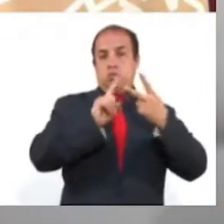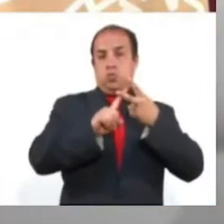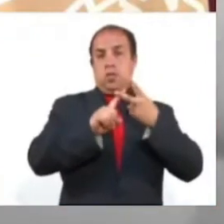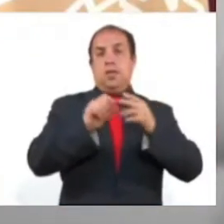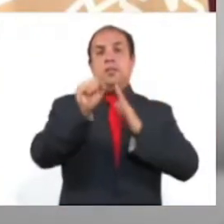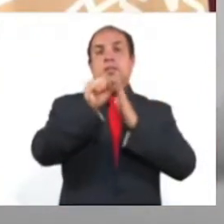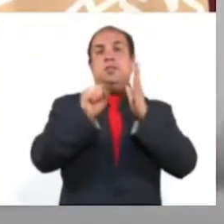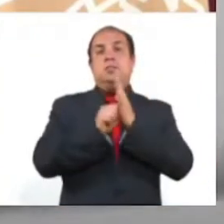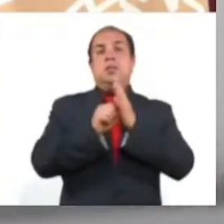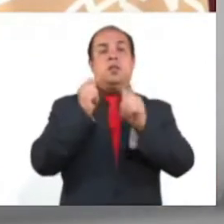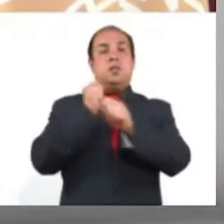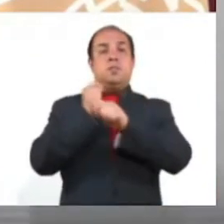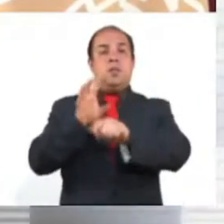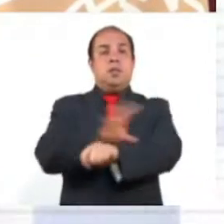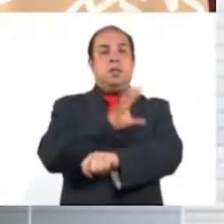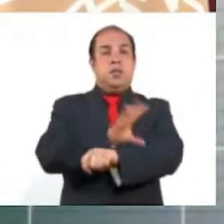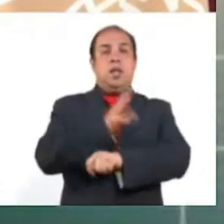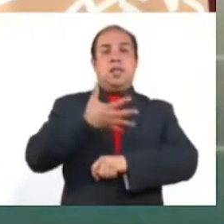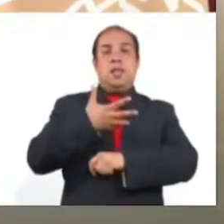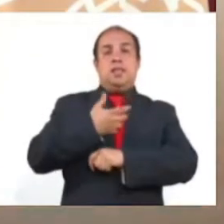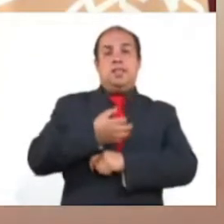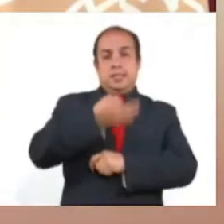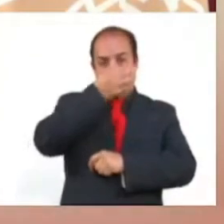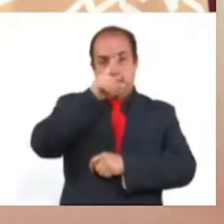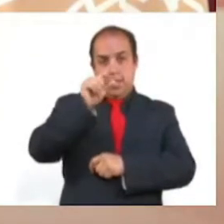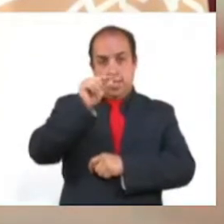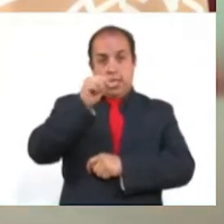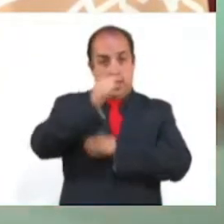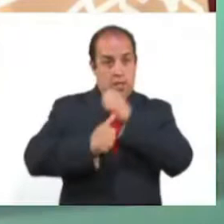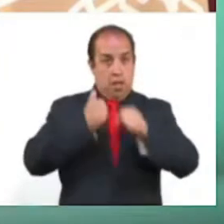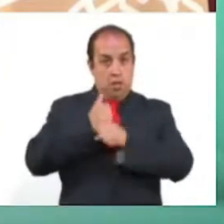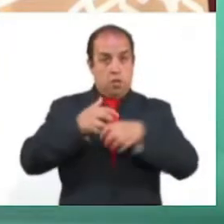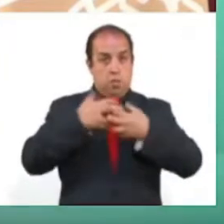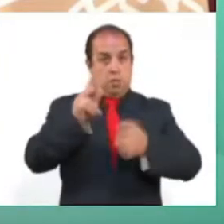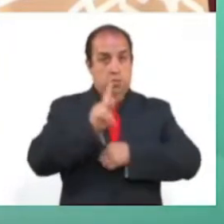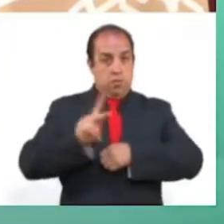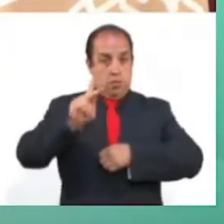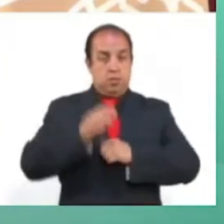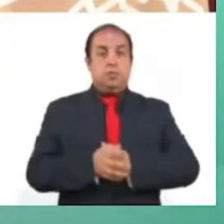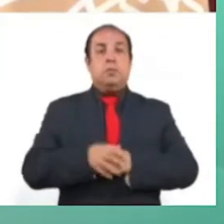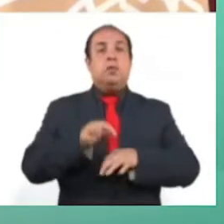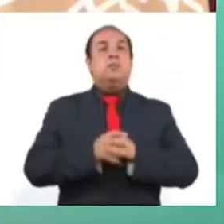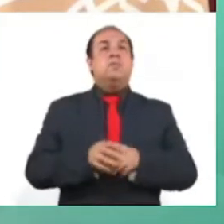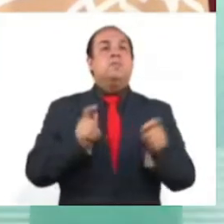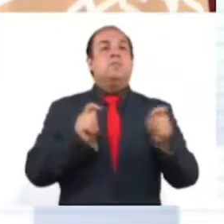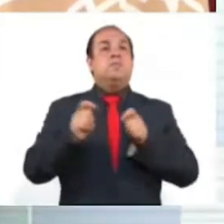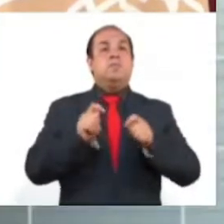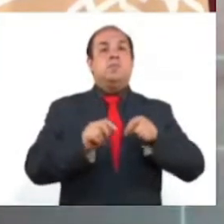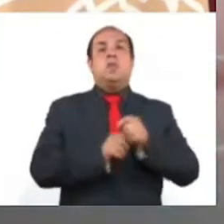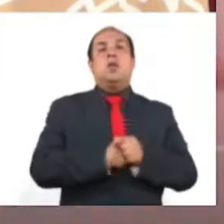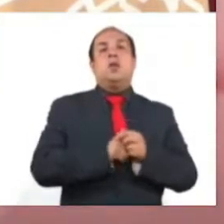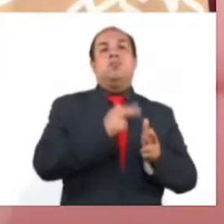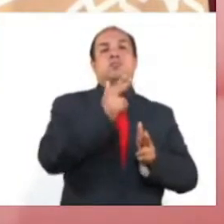de transporte eléctrico que tiene cerca de 70 años como empresa pública que opera el tren ligero y los trolebuses